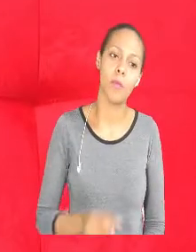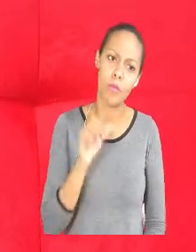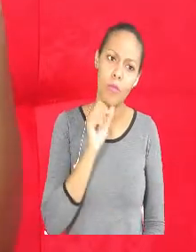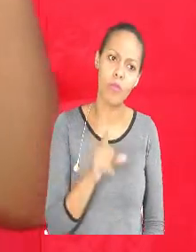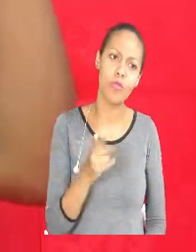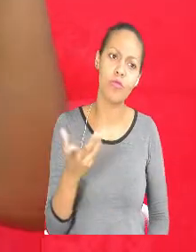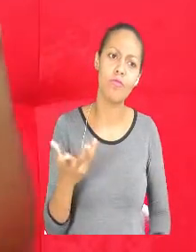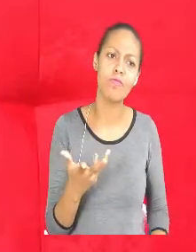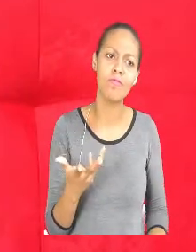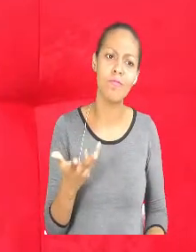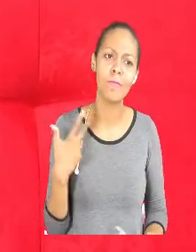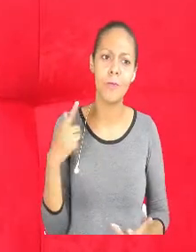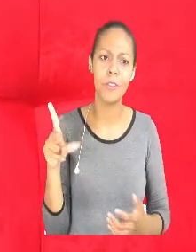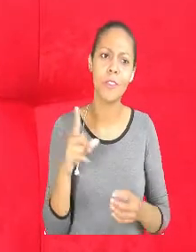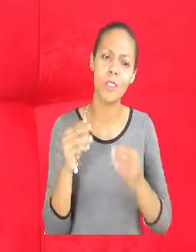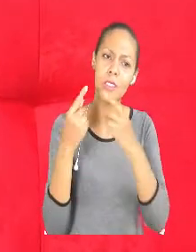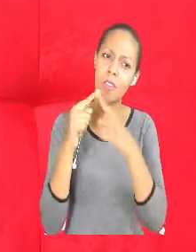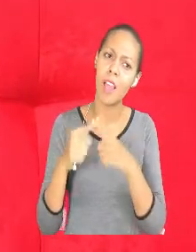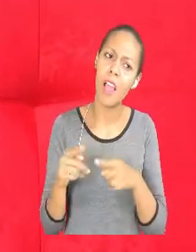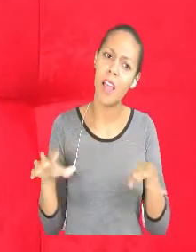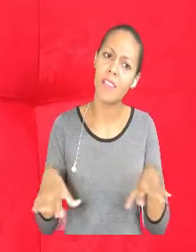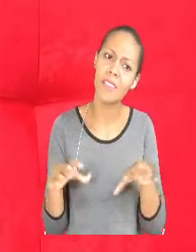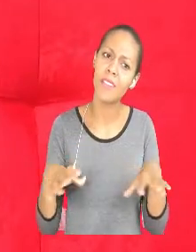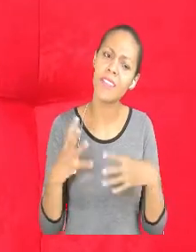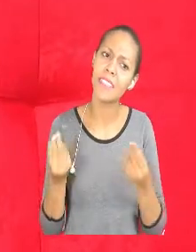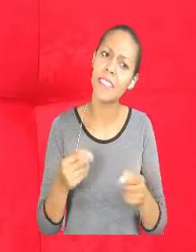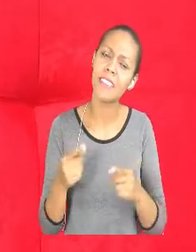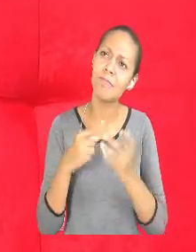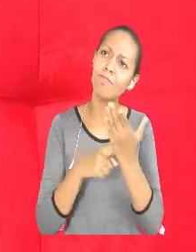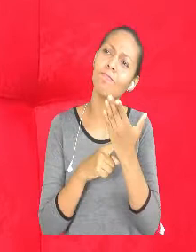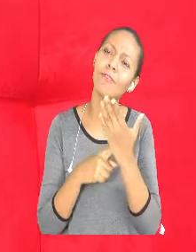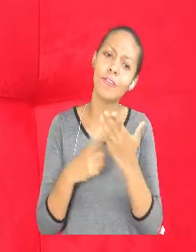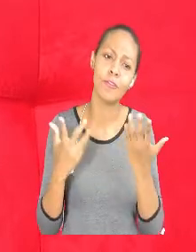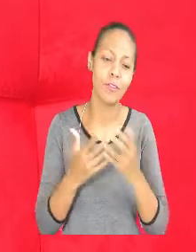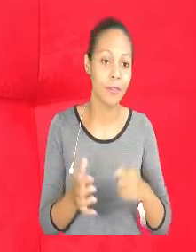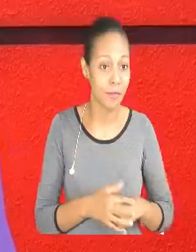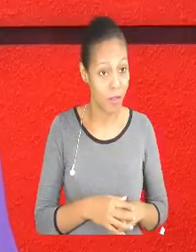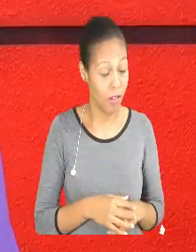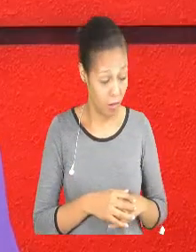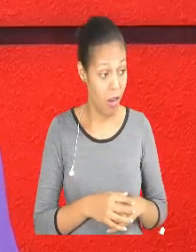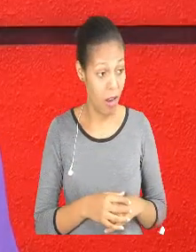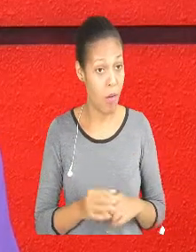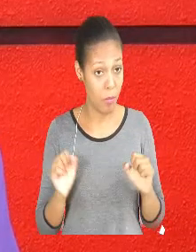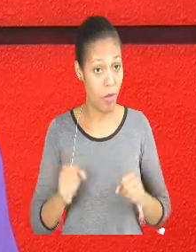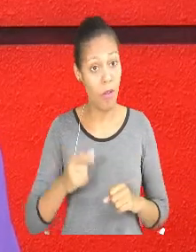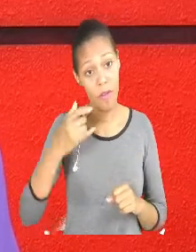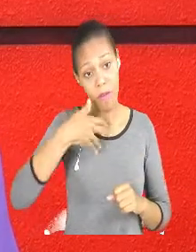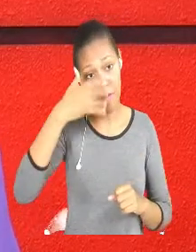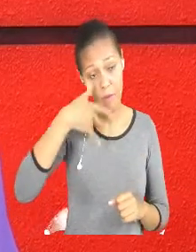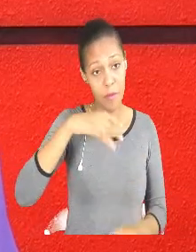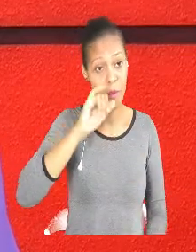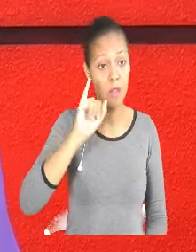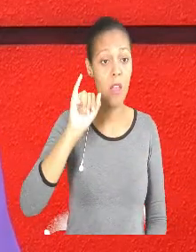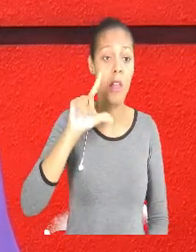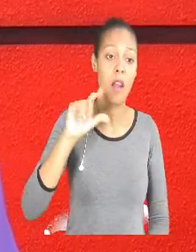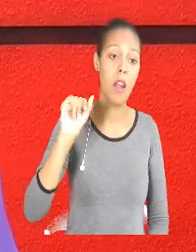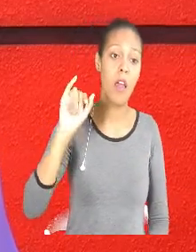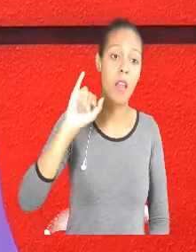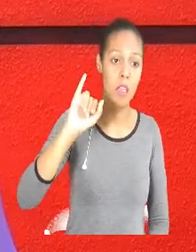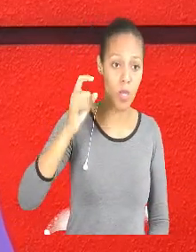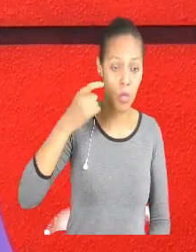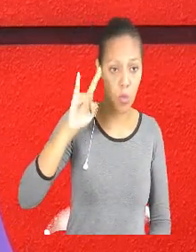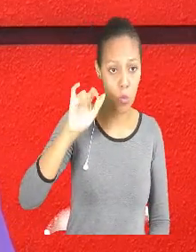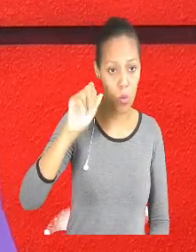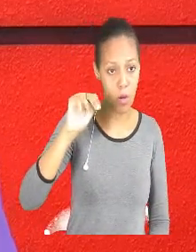televidentes los diferentes tipos de actividades que hay en la Iguana Casa Cultural? En nuestra página por Facebook, la Iguana Casa Cultural, ahí